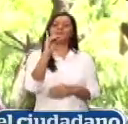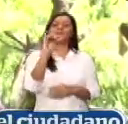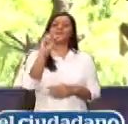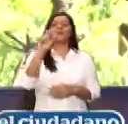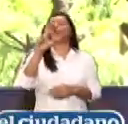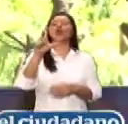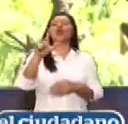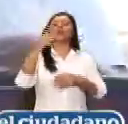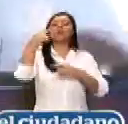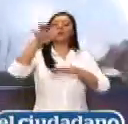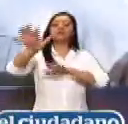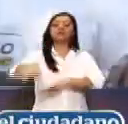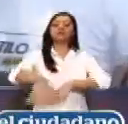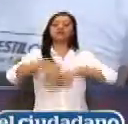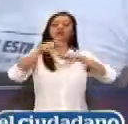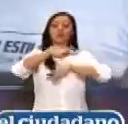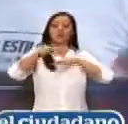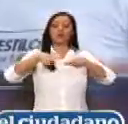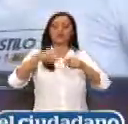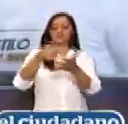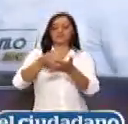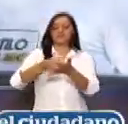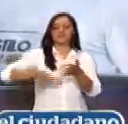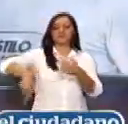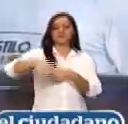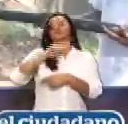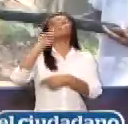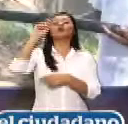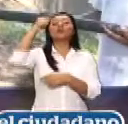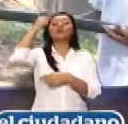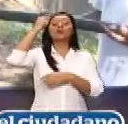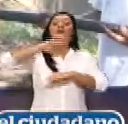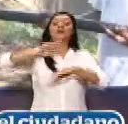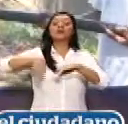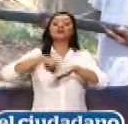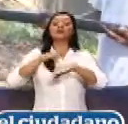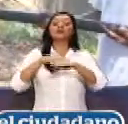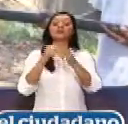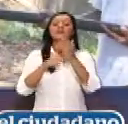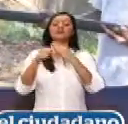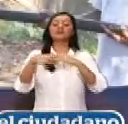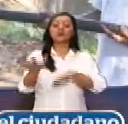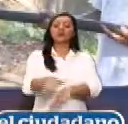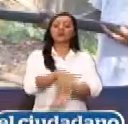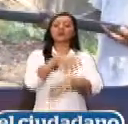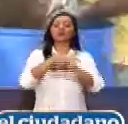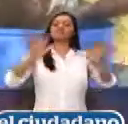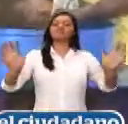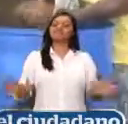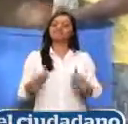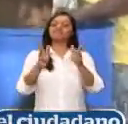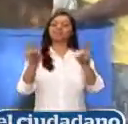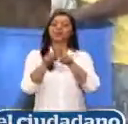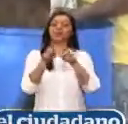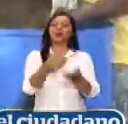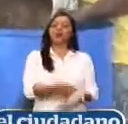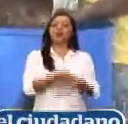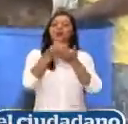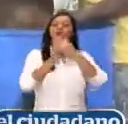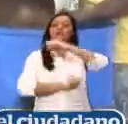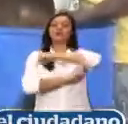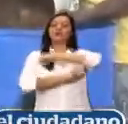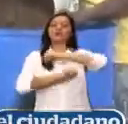cultivos de la misma zona forma el gobierno nacional a través del maga te fomenta iniciativas que ayudan a fortalecer